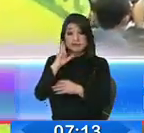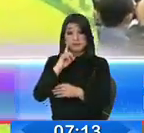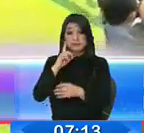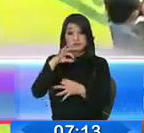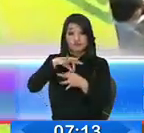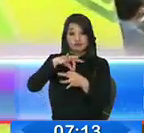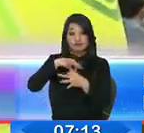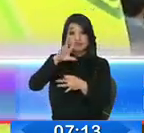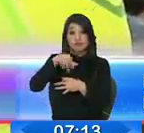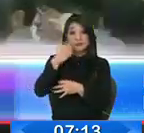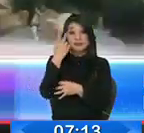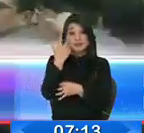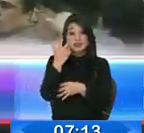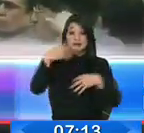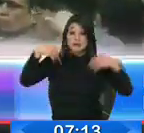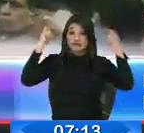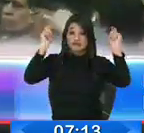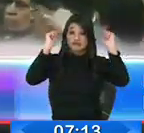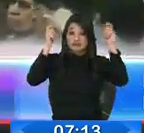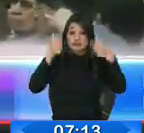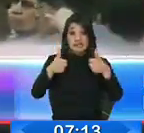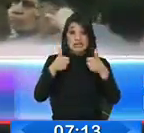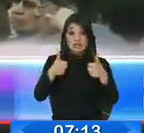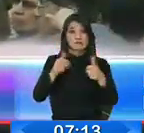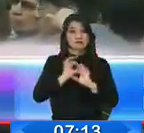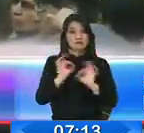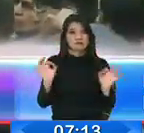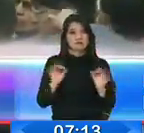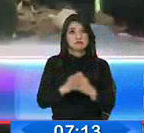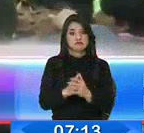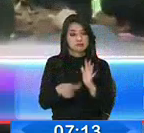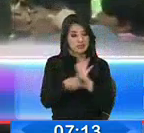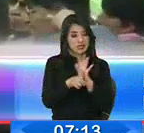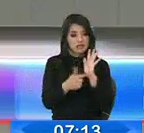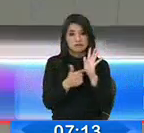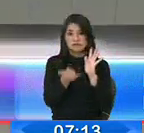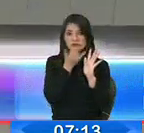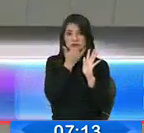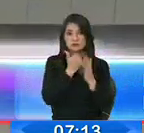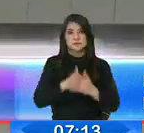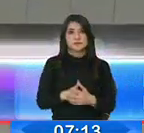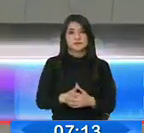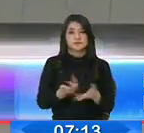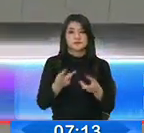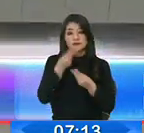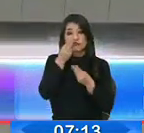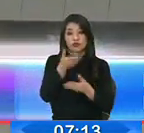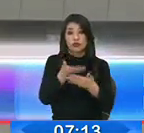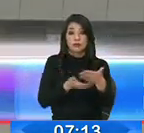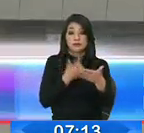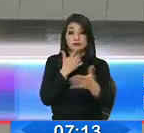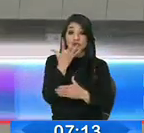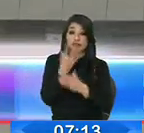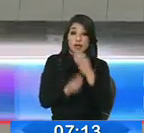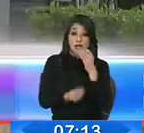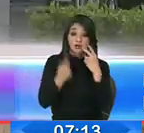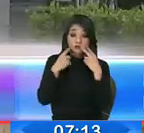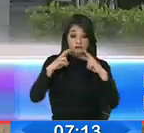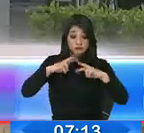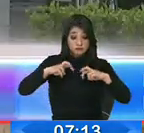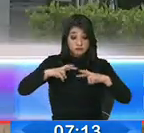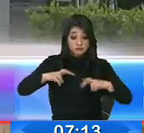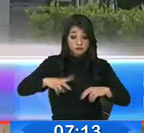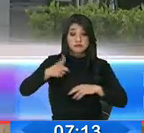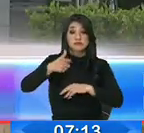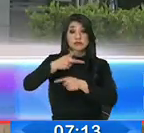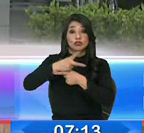del 2013 fue correcta, conforme a derecho y sin errores. Además, del informe descarta fallas de fiscalización en el máximo